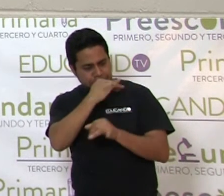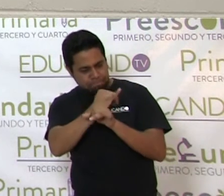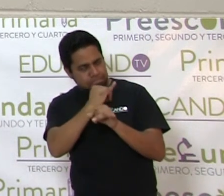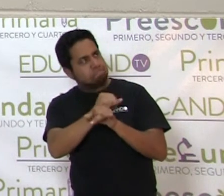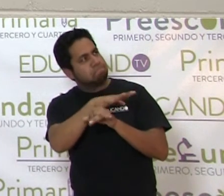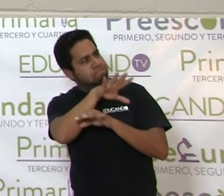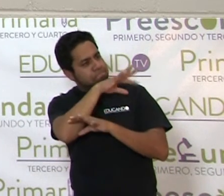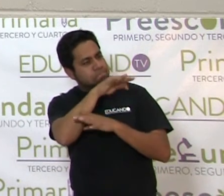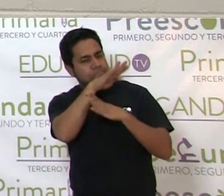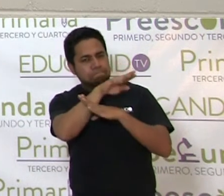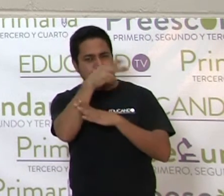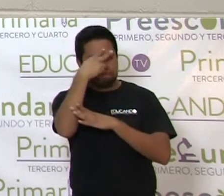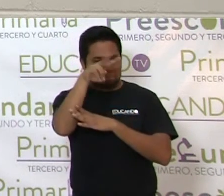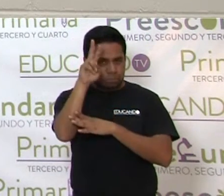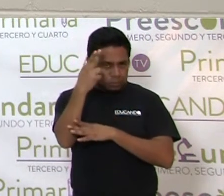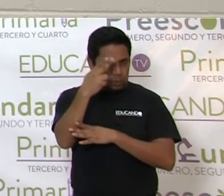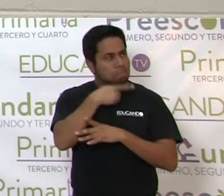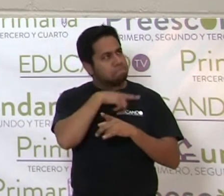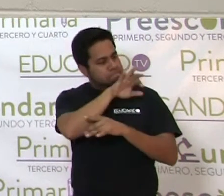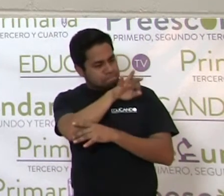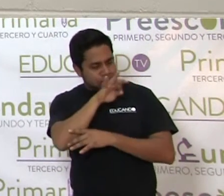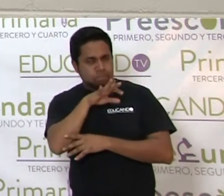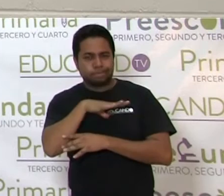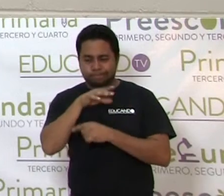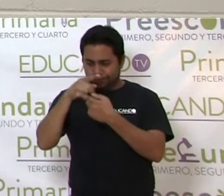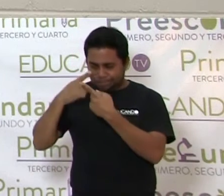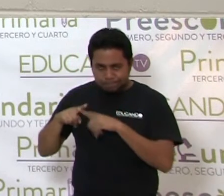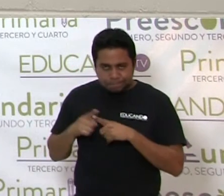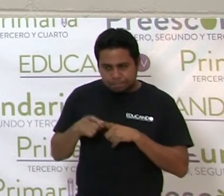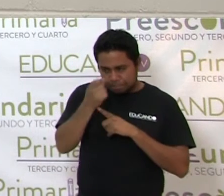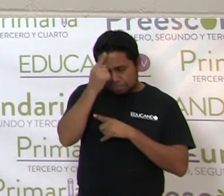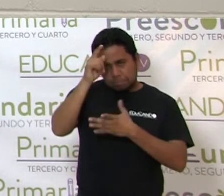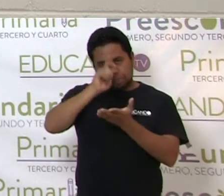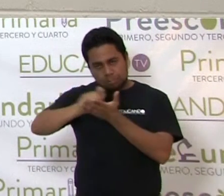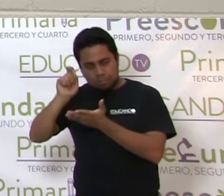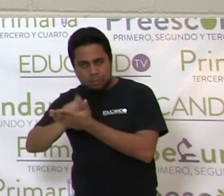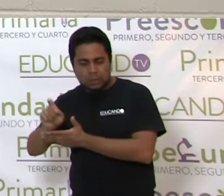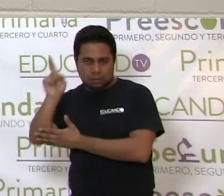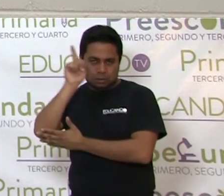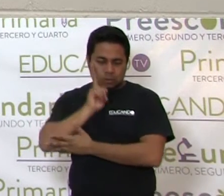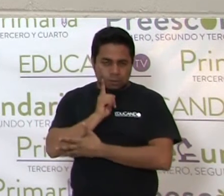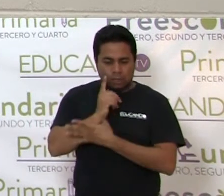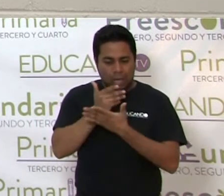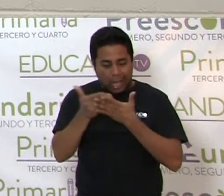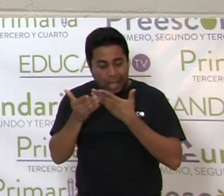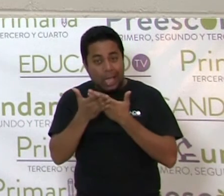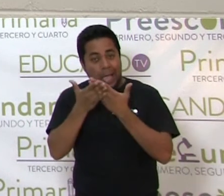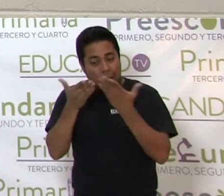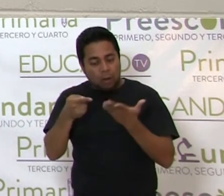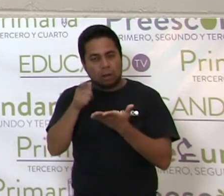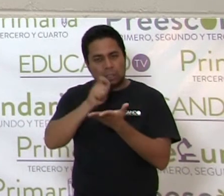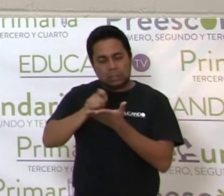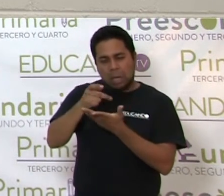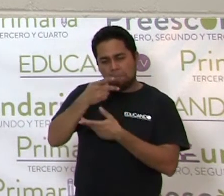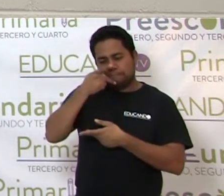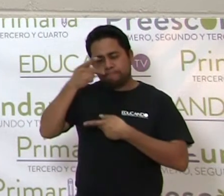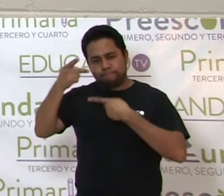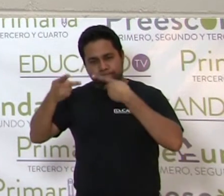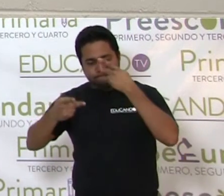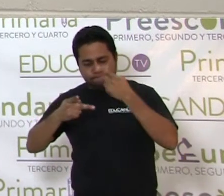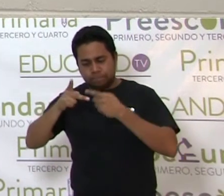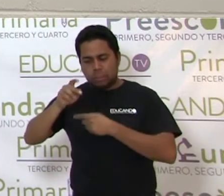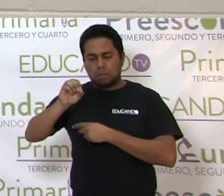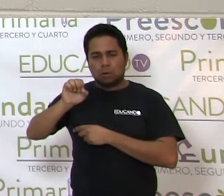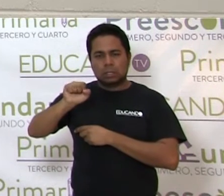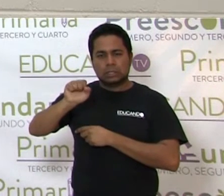de la UNAM. Ya encontré a varios autoras actuales que escriben poesía. Entonces ahora tengo que